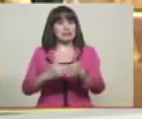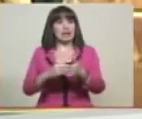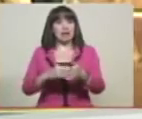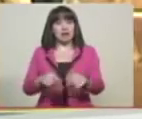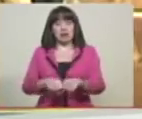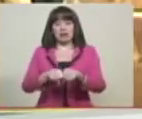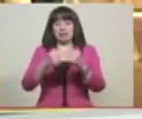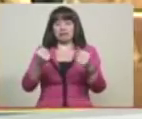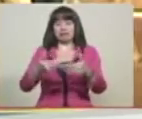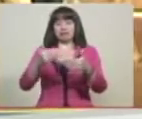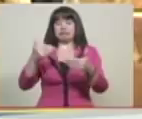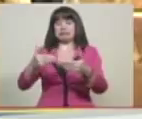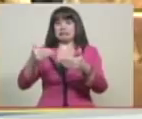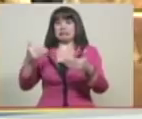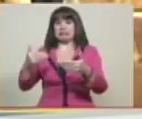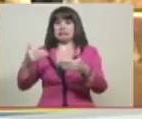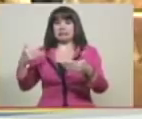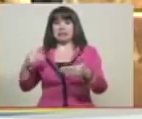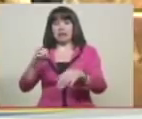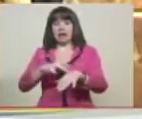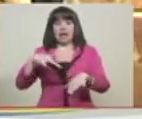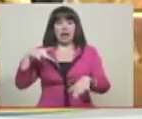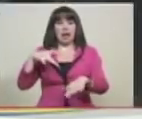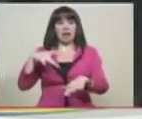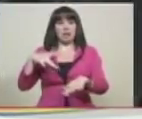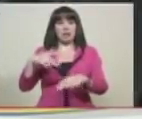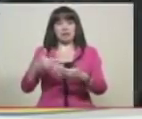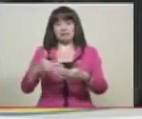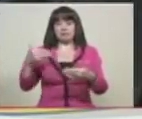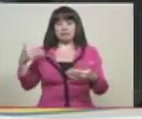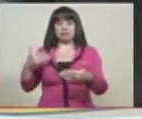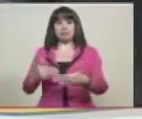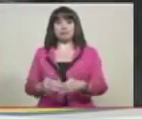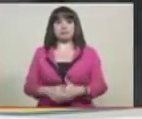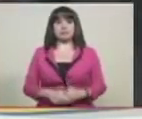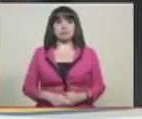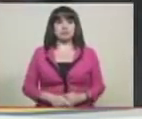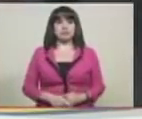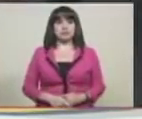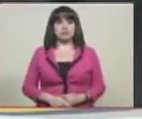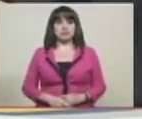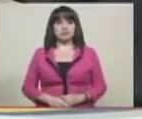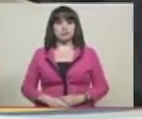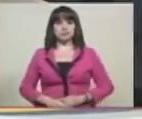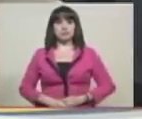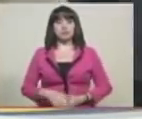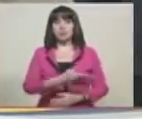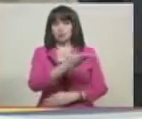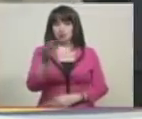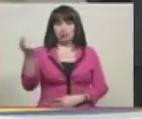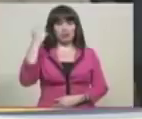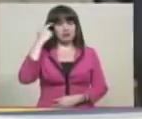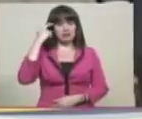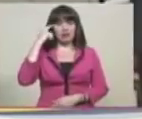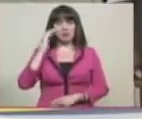graves retrocesos, graves, muy graves. No tengo que decirle a los que saben todo.